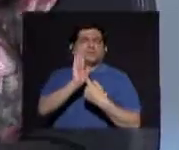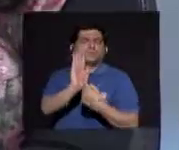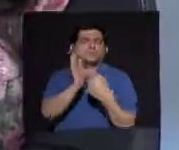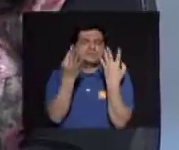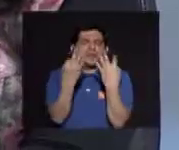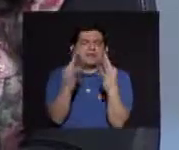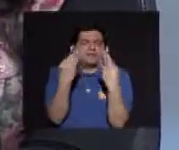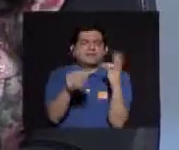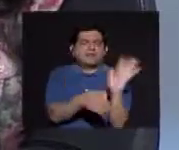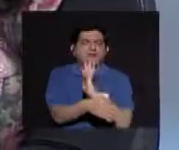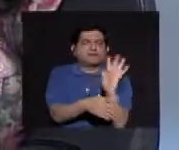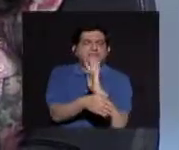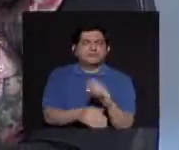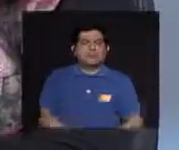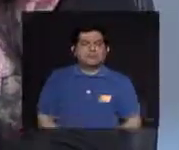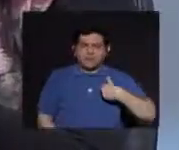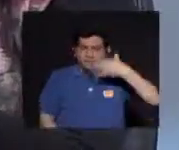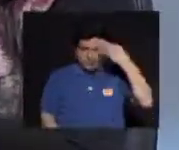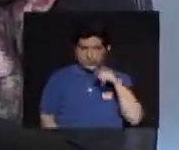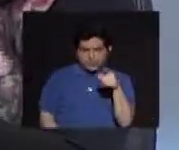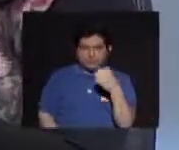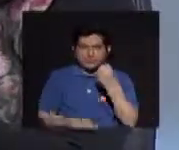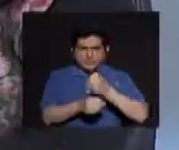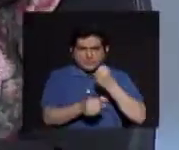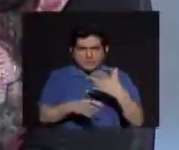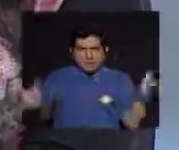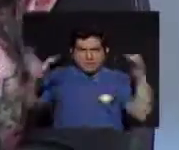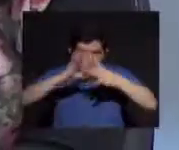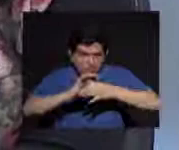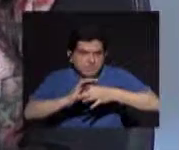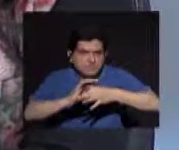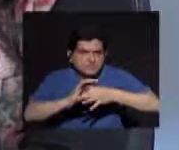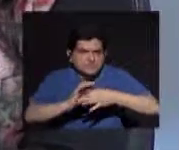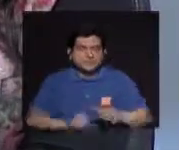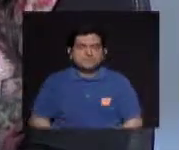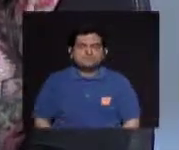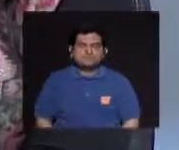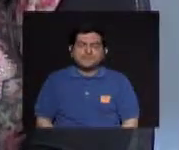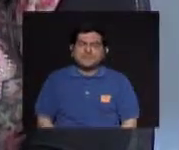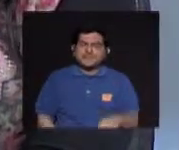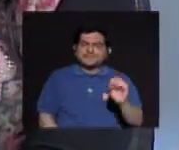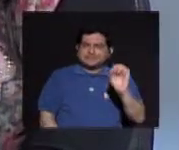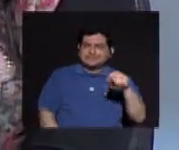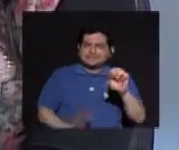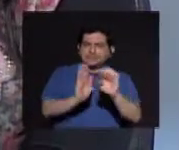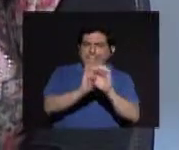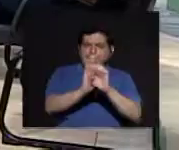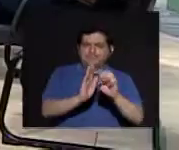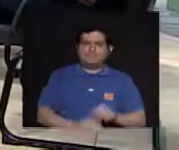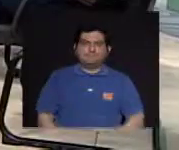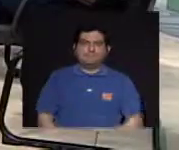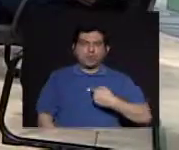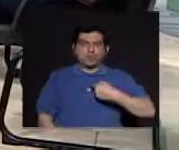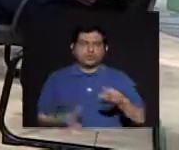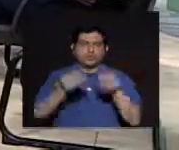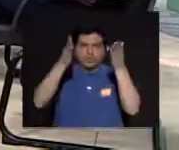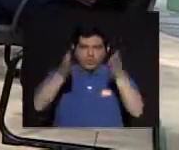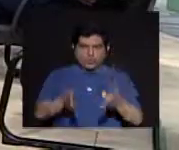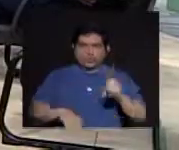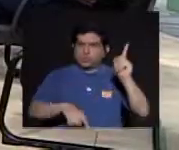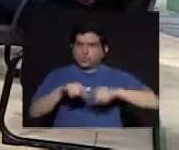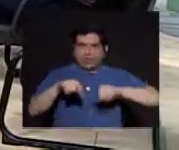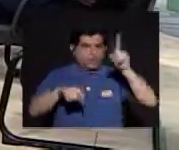de lo que iba a ser la película. Entonces, me imagino que ahí ustedes trabajaron de la mano, juntas. Sí, digamos, por ejemplo, yo